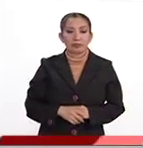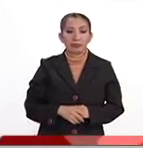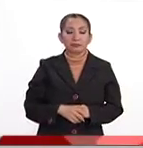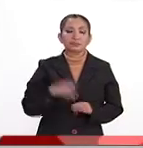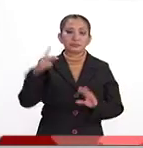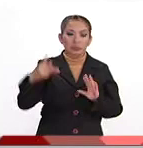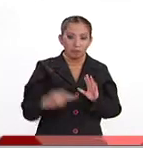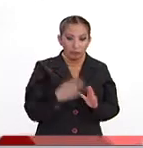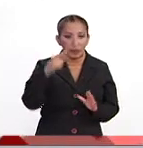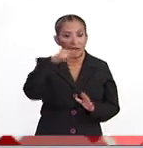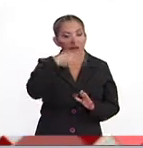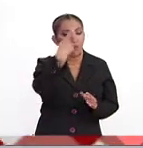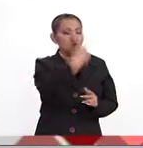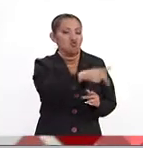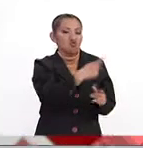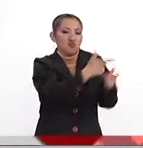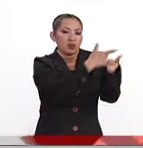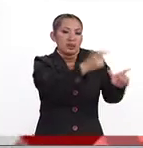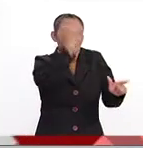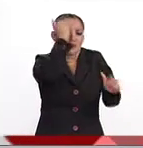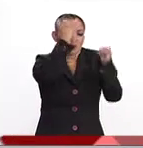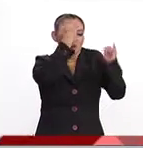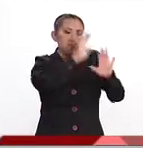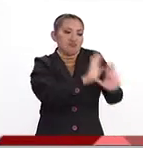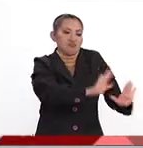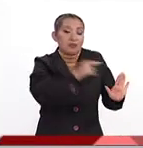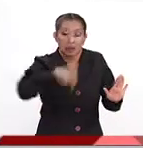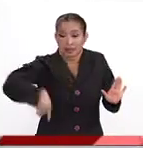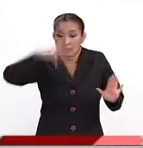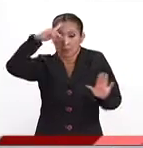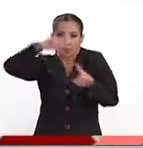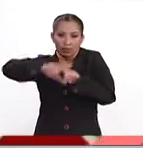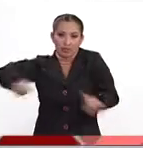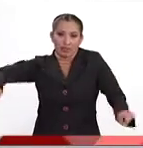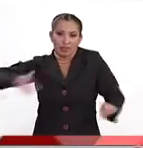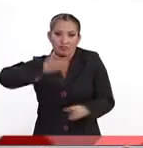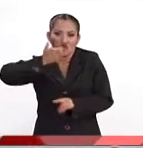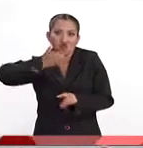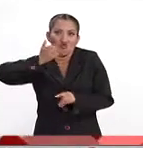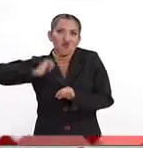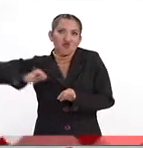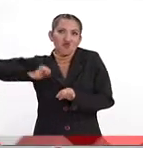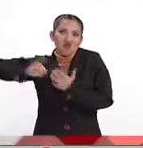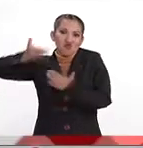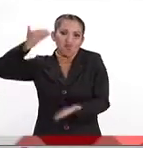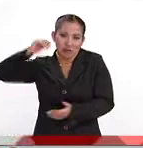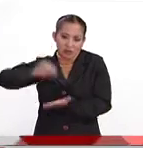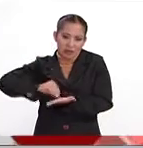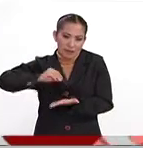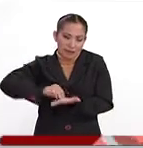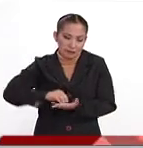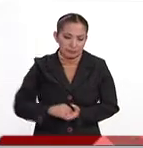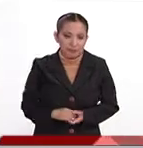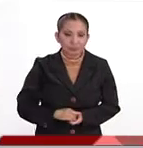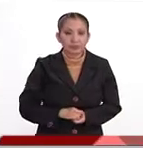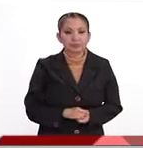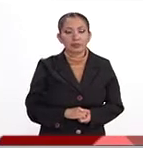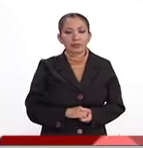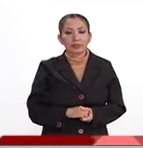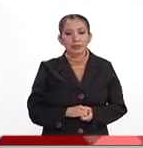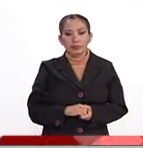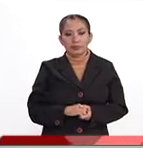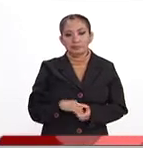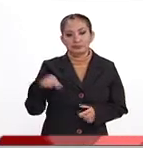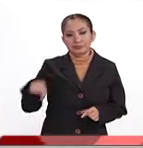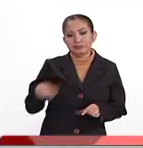vez, esta es una visión más liberal del mundo, no es donde estamos, y como ven aquí tampoco ha cambiado de manera sustancial. Claro. Es